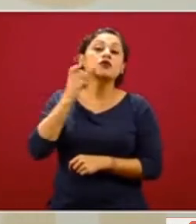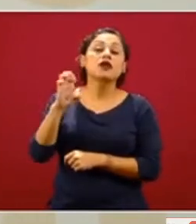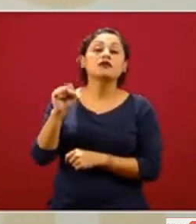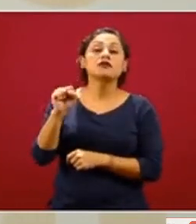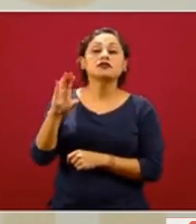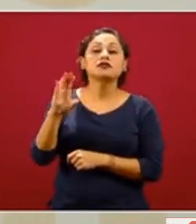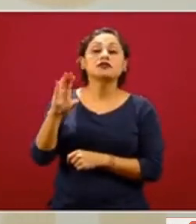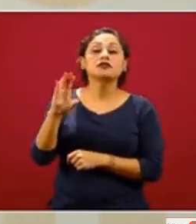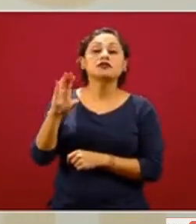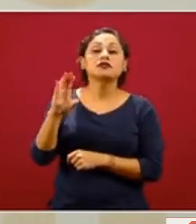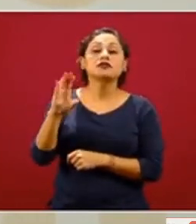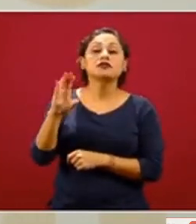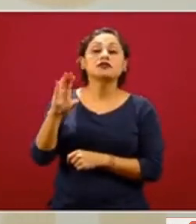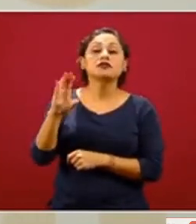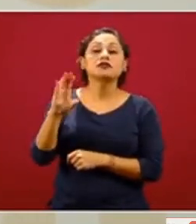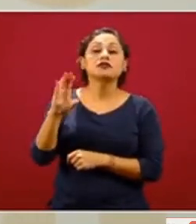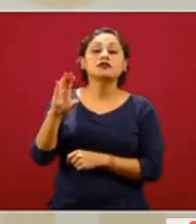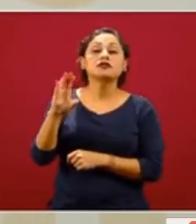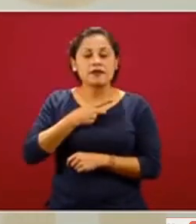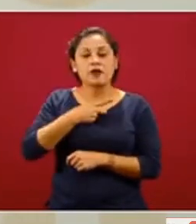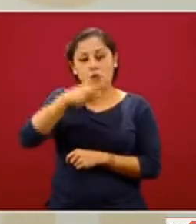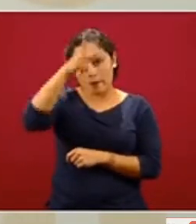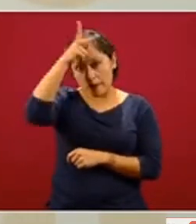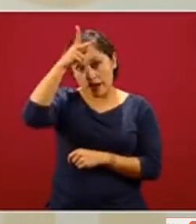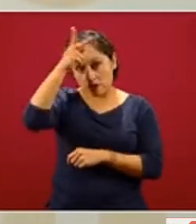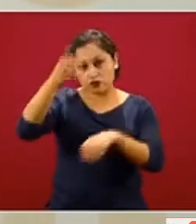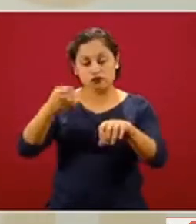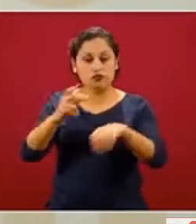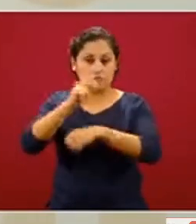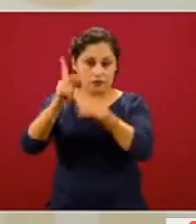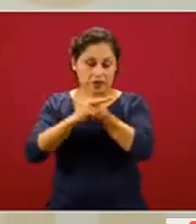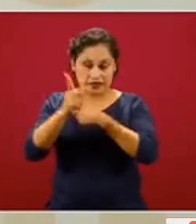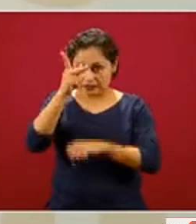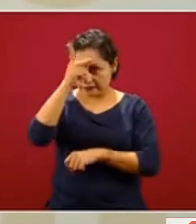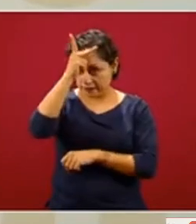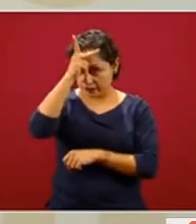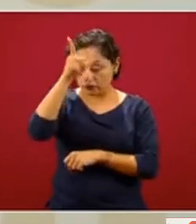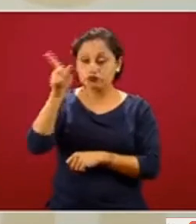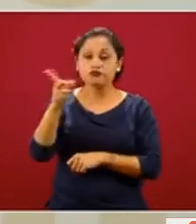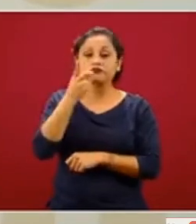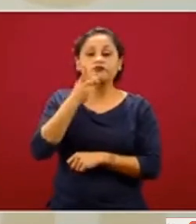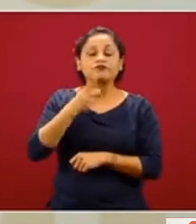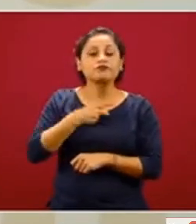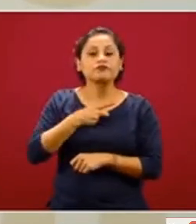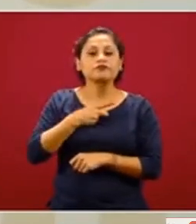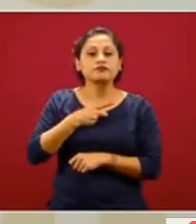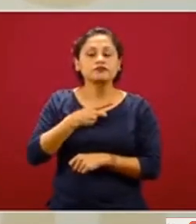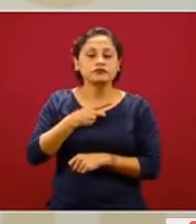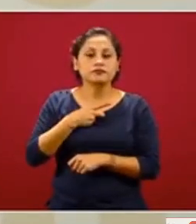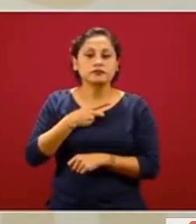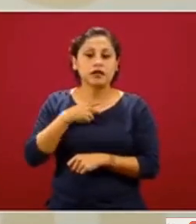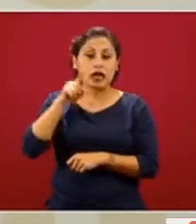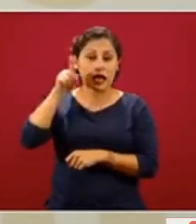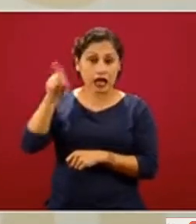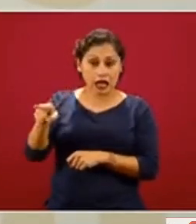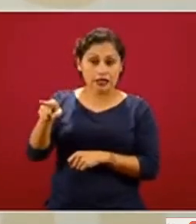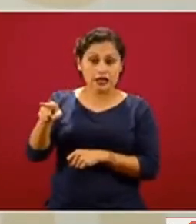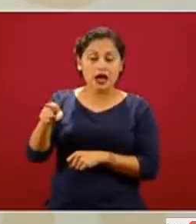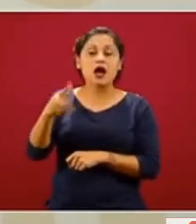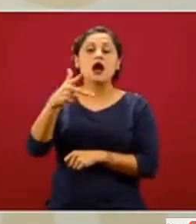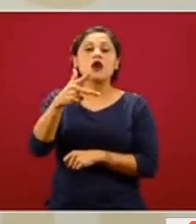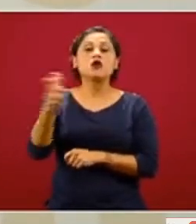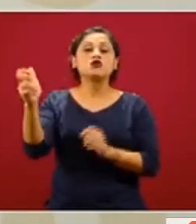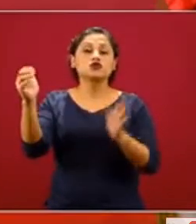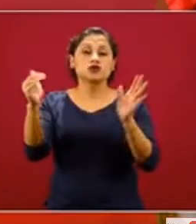Escobar, mencionó el caso de Perú. En Perú se detectaron inicialmente 800,000